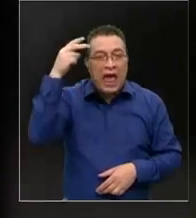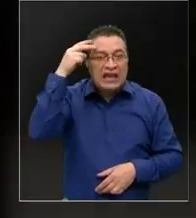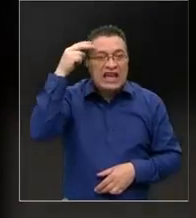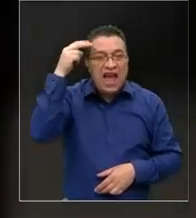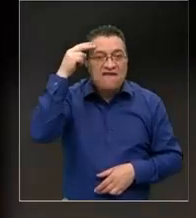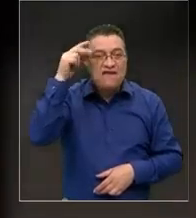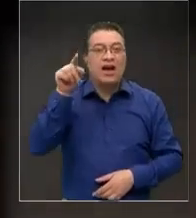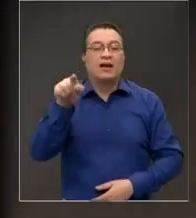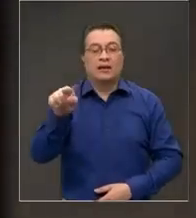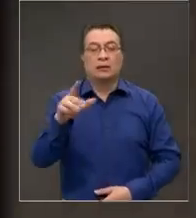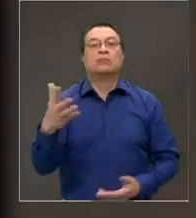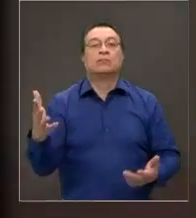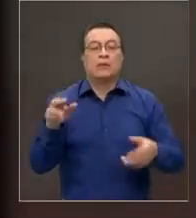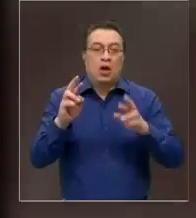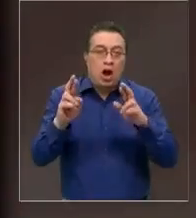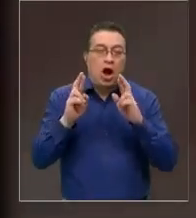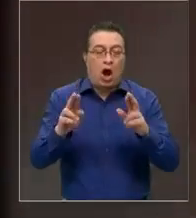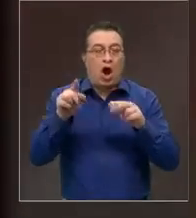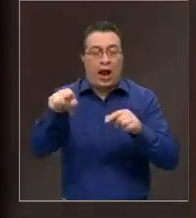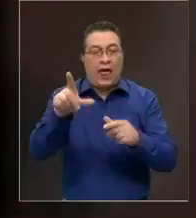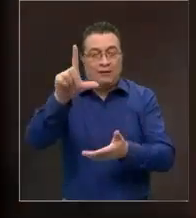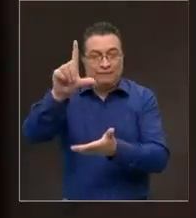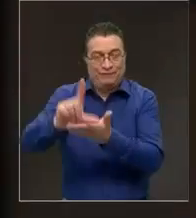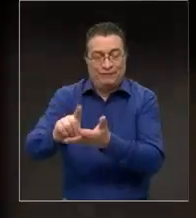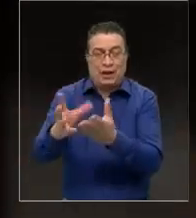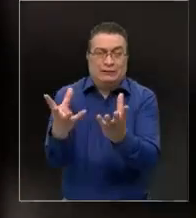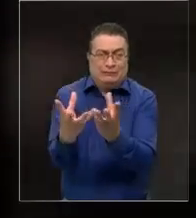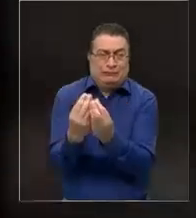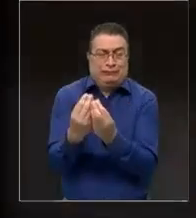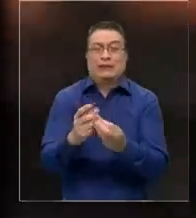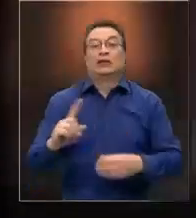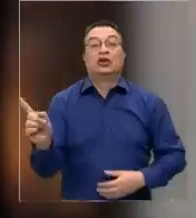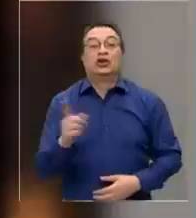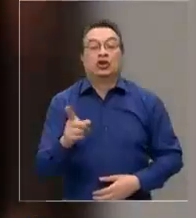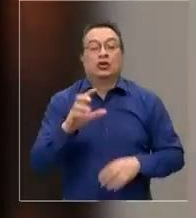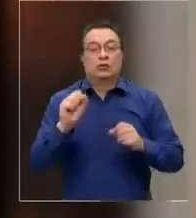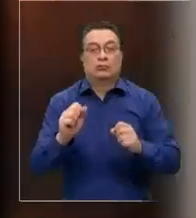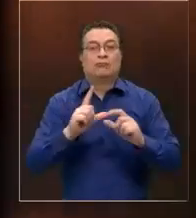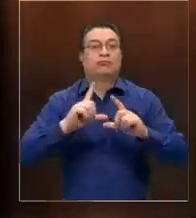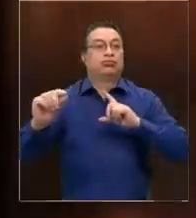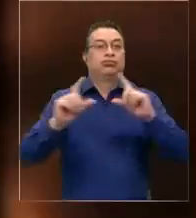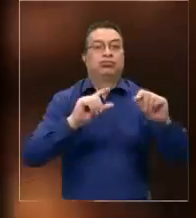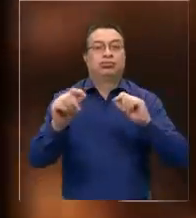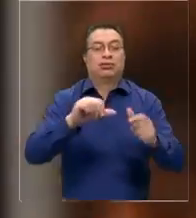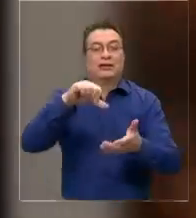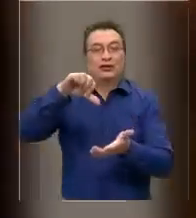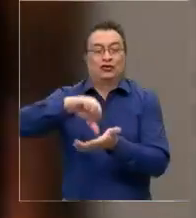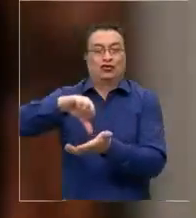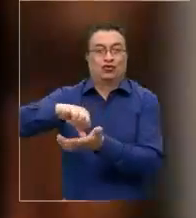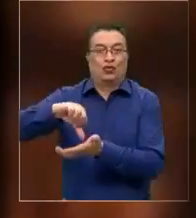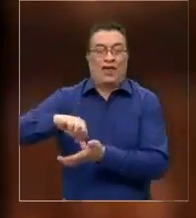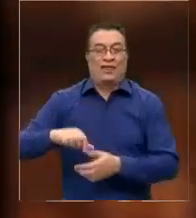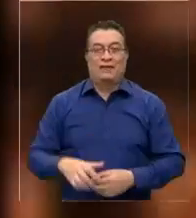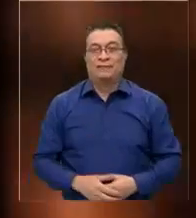esperar que la estación no haya estado poblada de gente esperando poder evacuar esa ciudad.